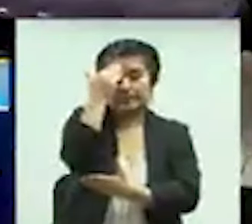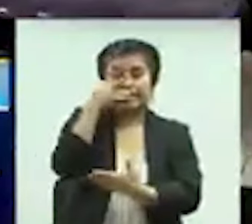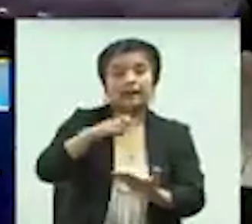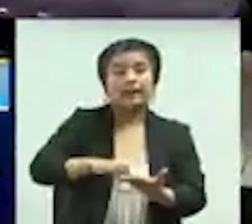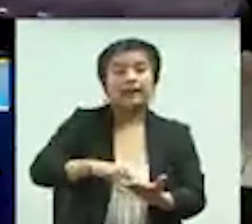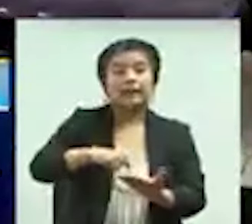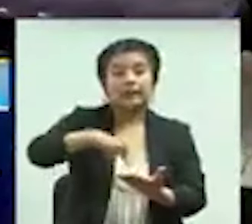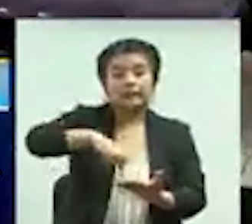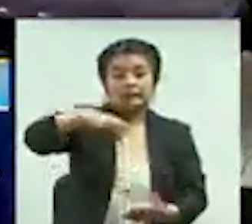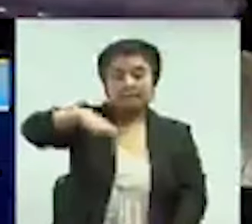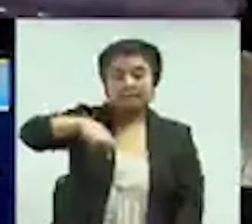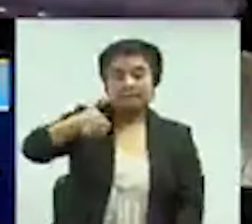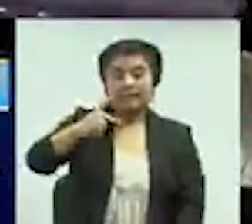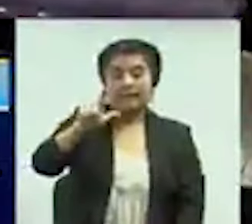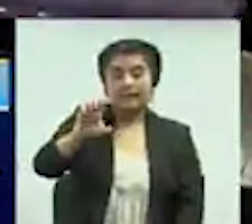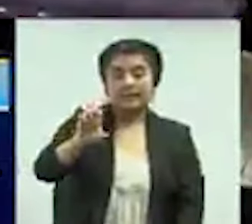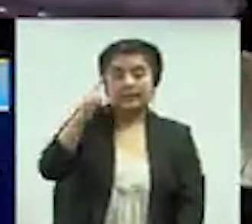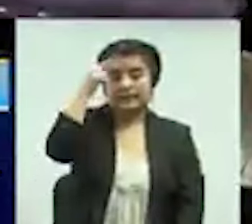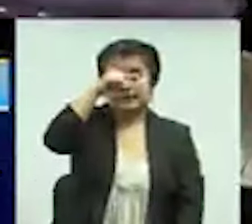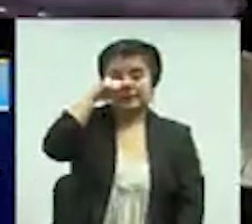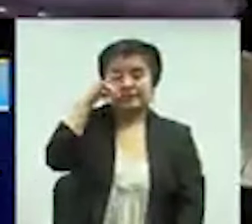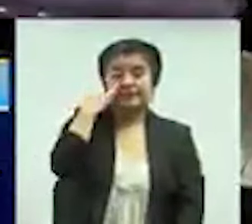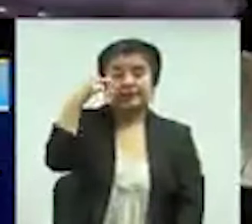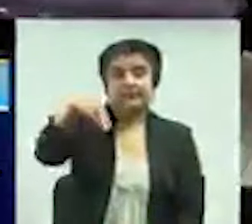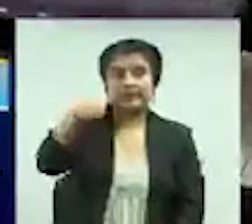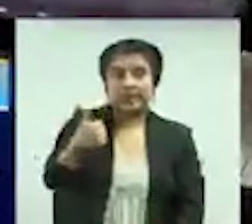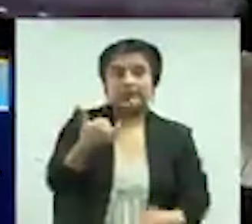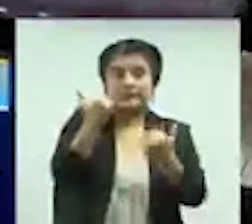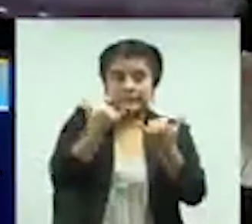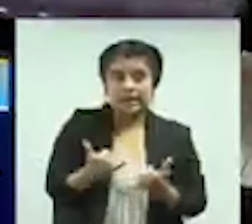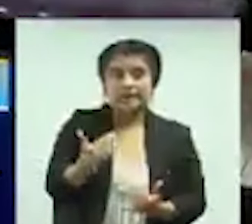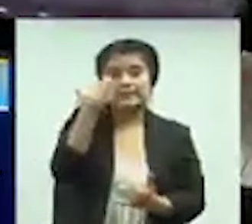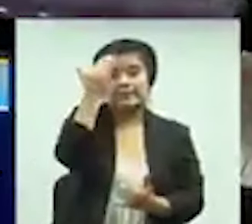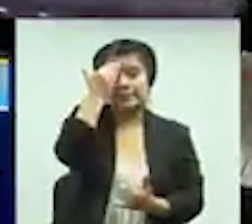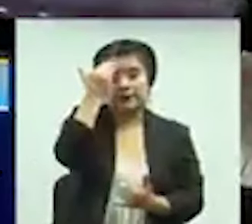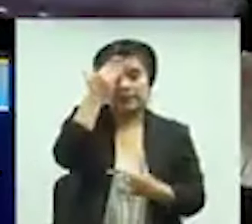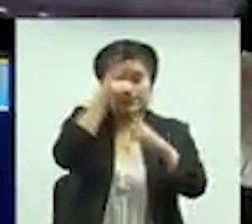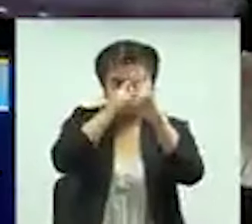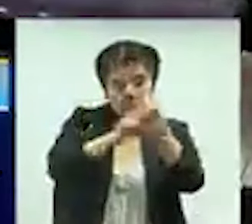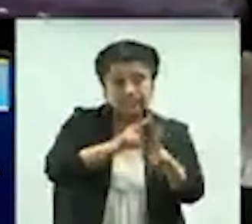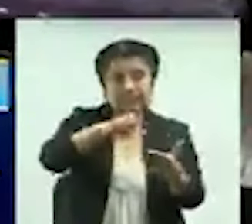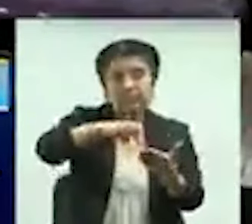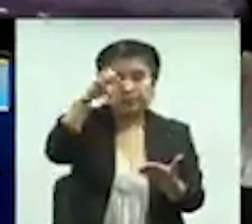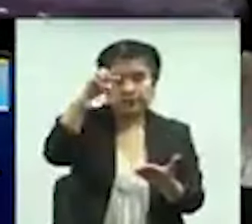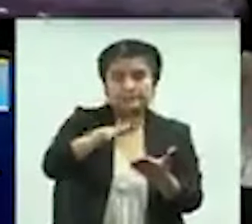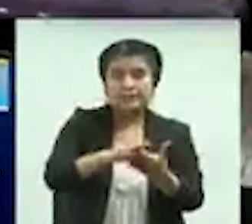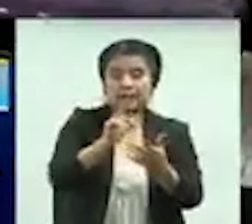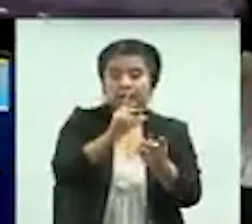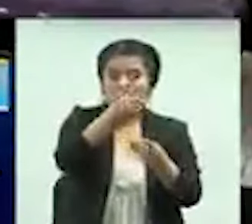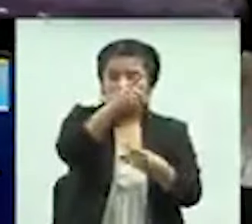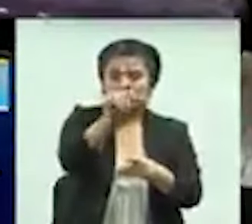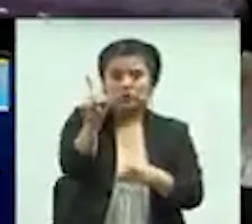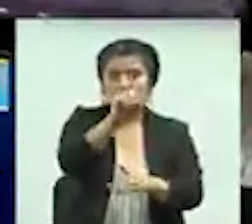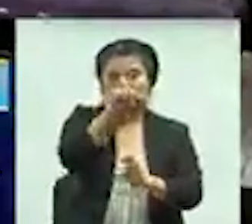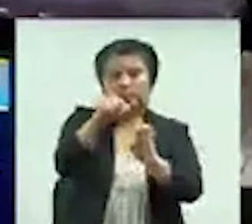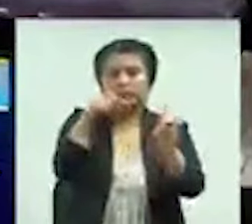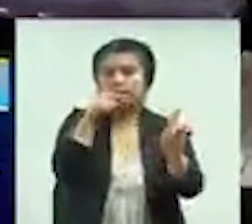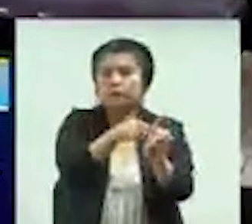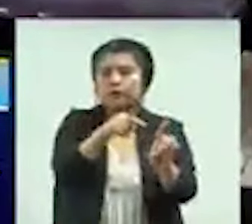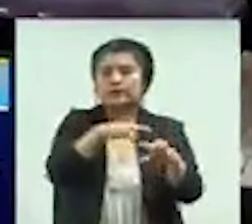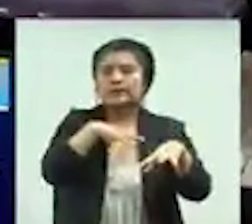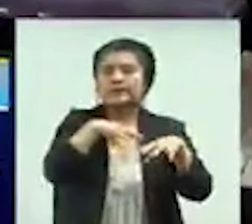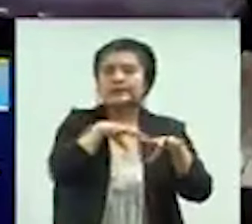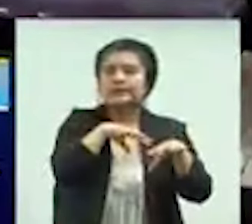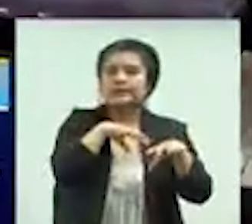es reconocido como Estado. Como en la respuesta anterior, reitero que la resolución adoptada no hace referencia a estos